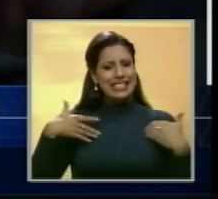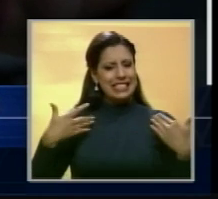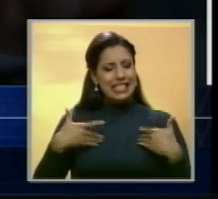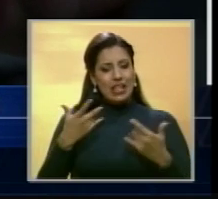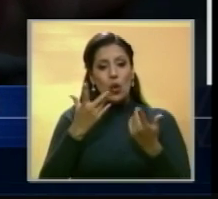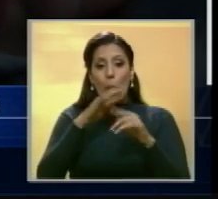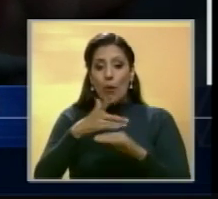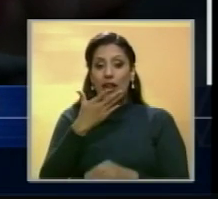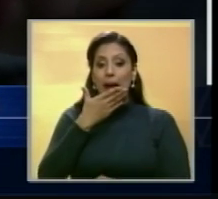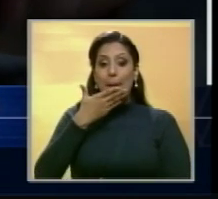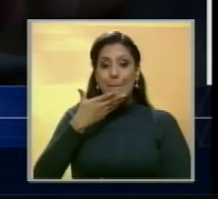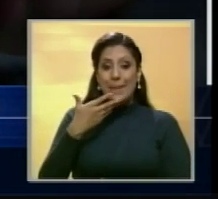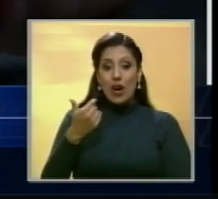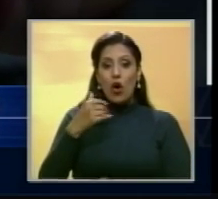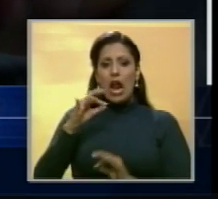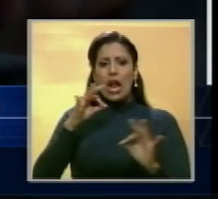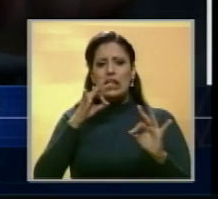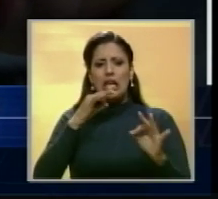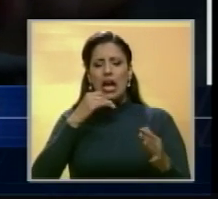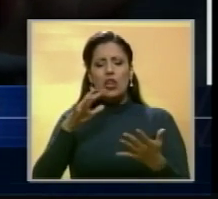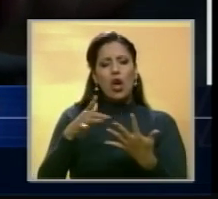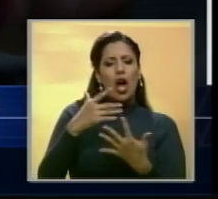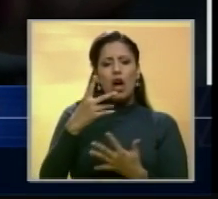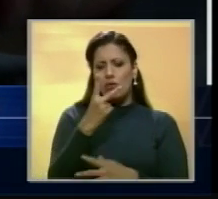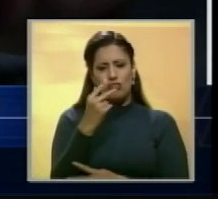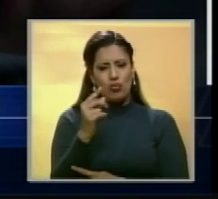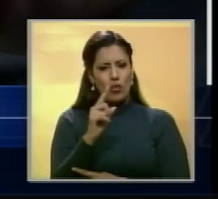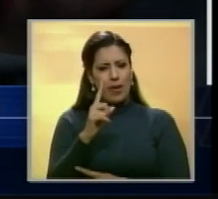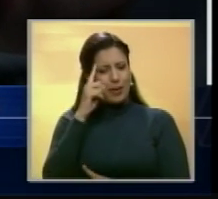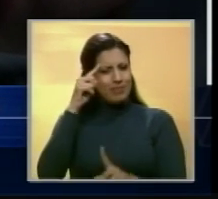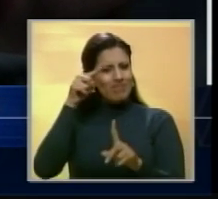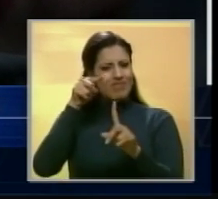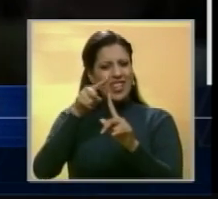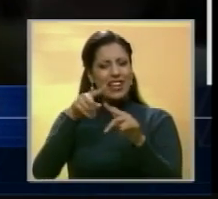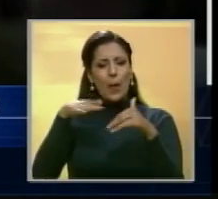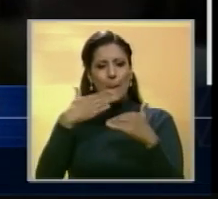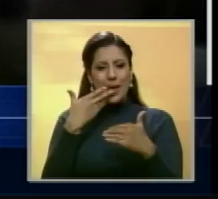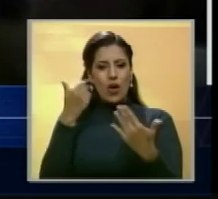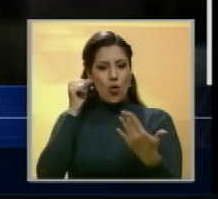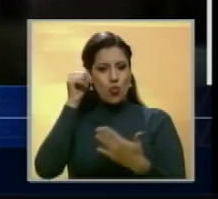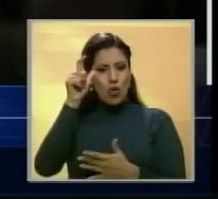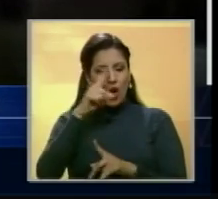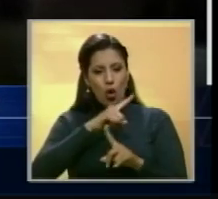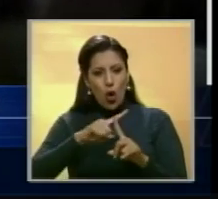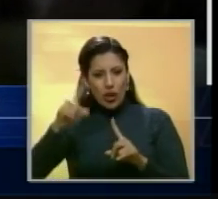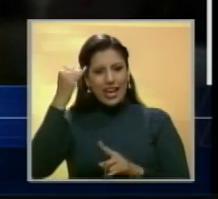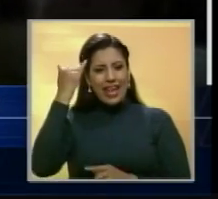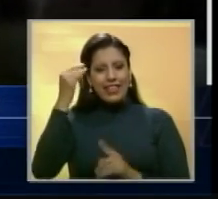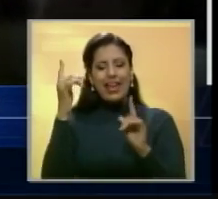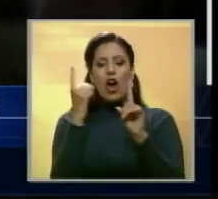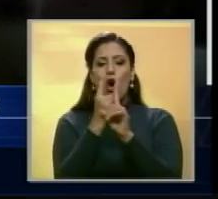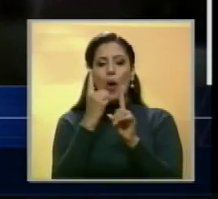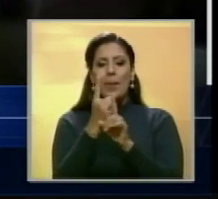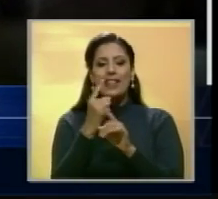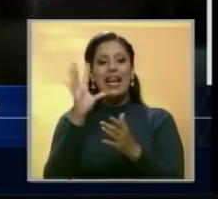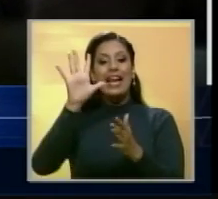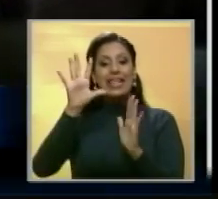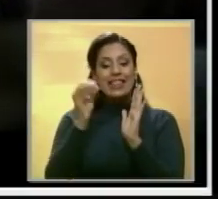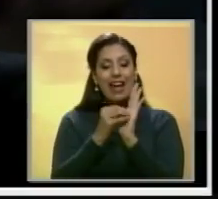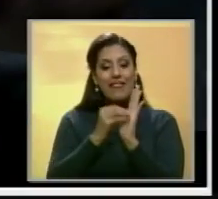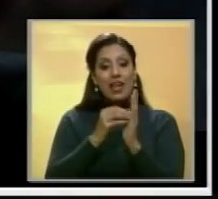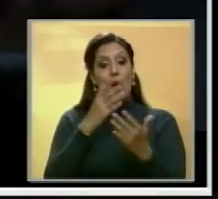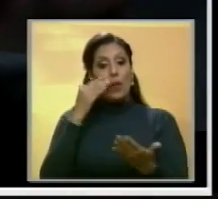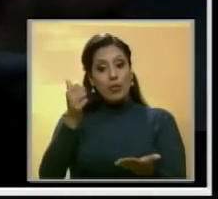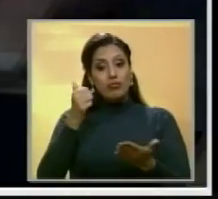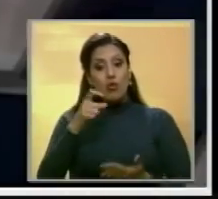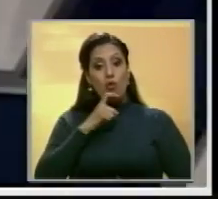contento porque ha logrado que el drama no fuera una melodrama, que era su principal objetivo con Julieta, con la que compite por 5ª vez por la